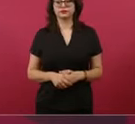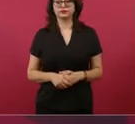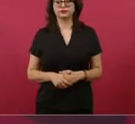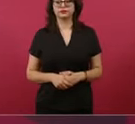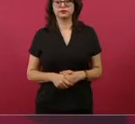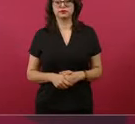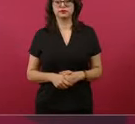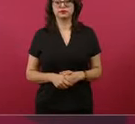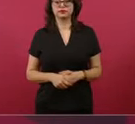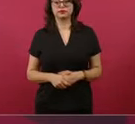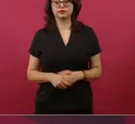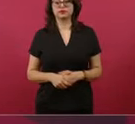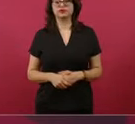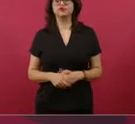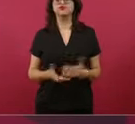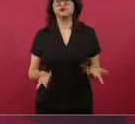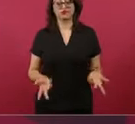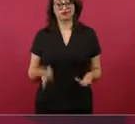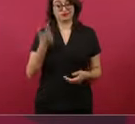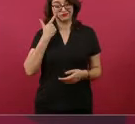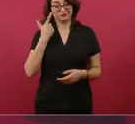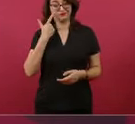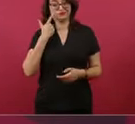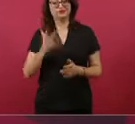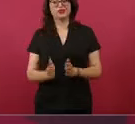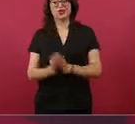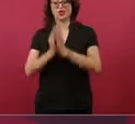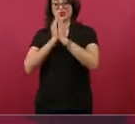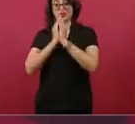Les decía yo de las tortas de chilaquiles.